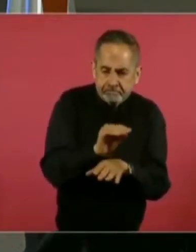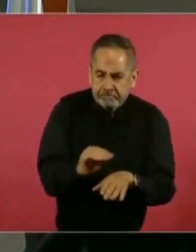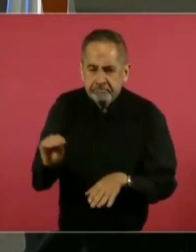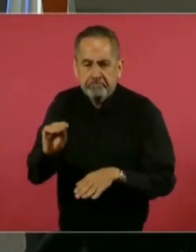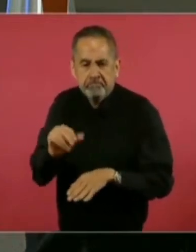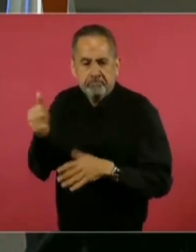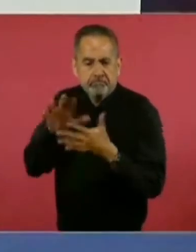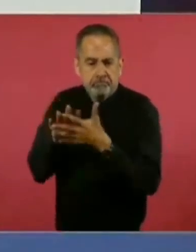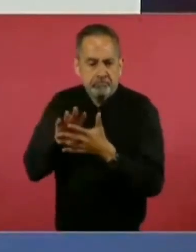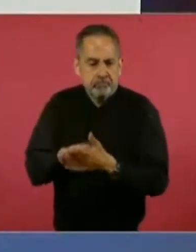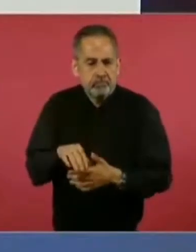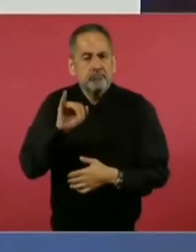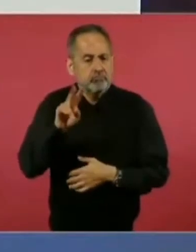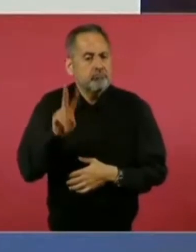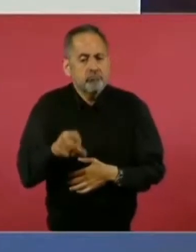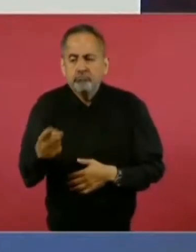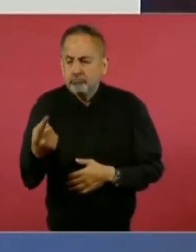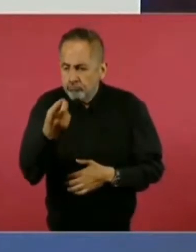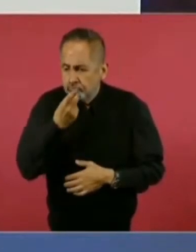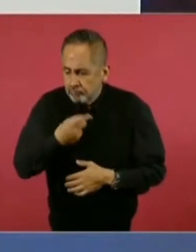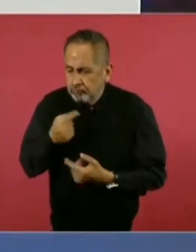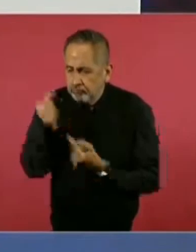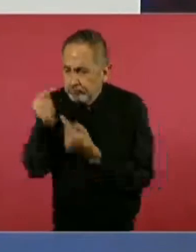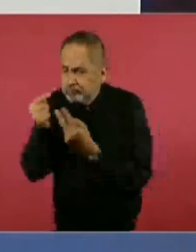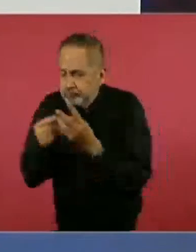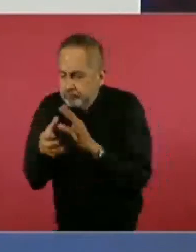y ayudó,